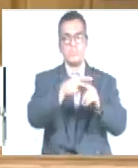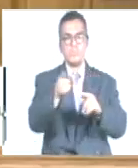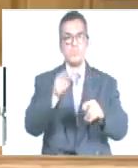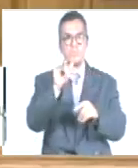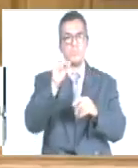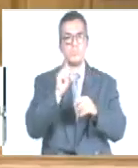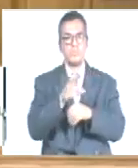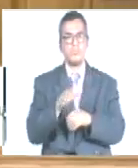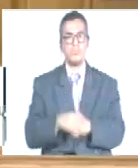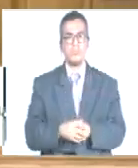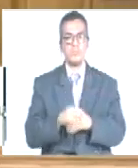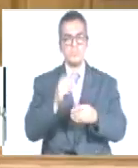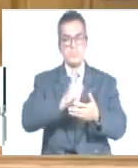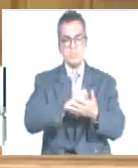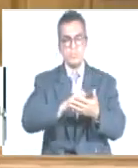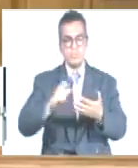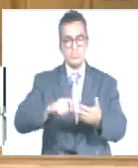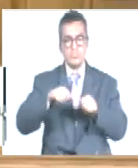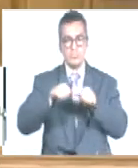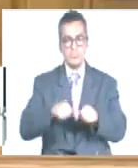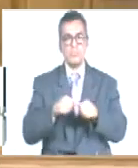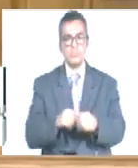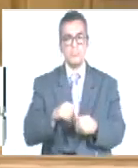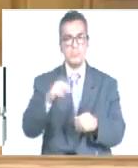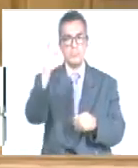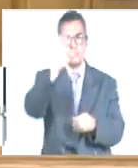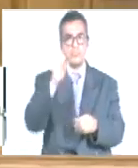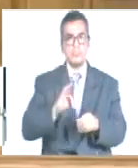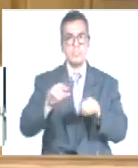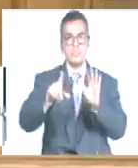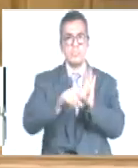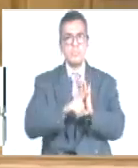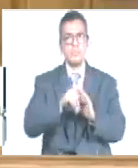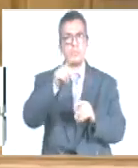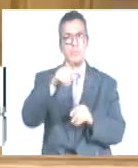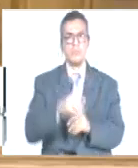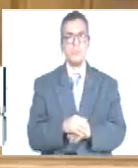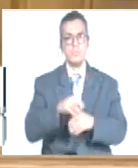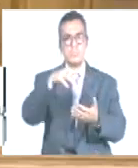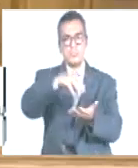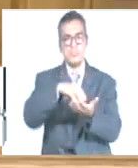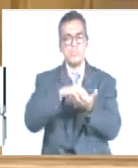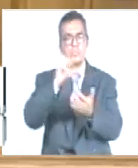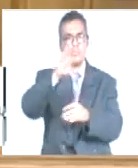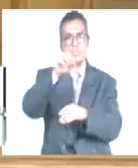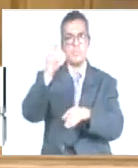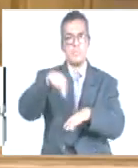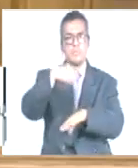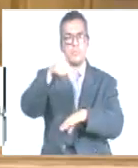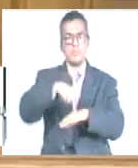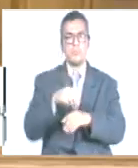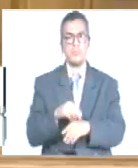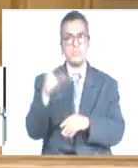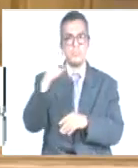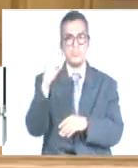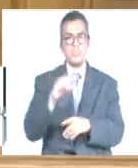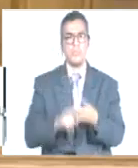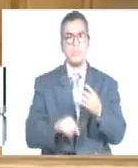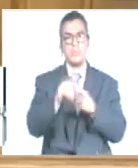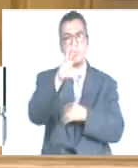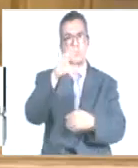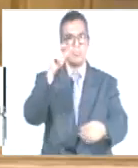del mismo. Dado, firmado y sellado en el Palacio Federal Legislativo, sede de la Asamblea Nacional, en Caracas, a